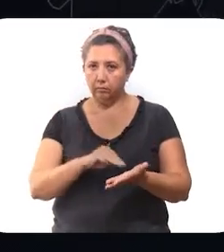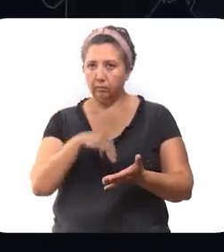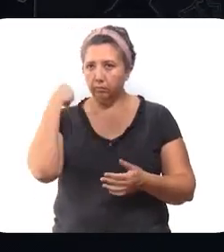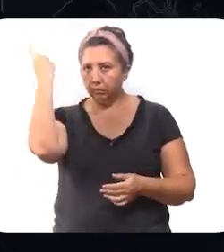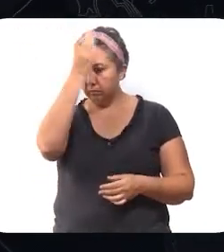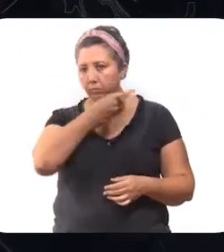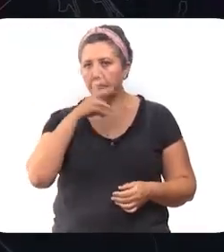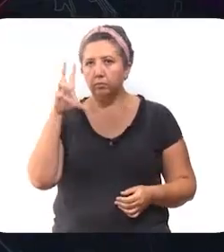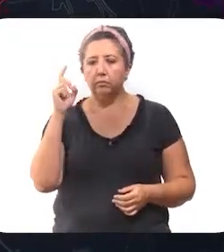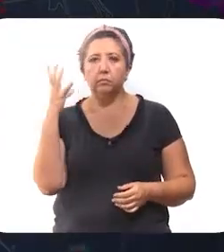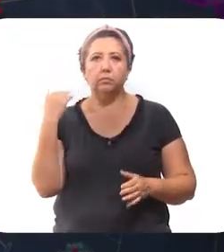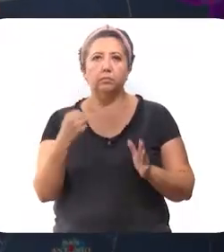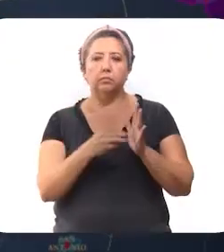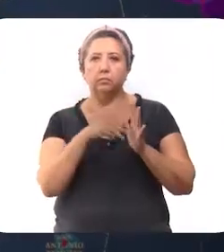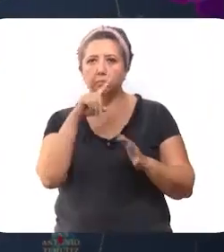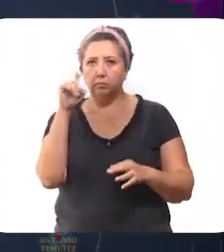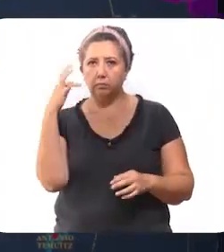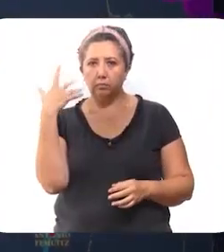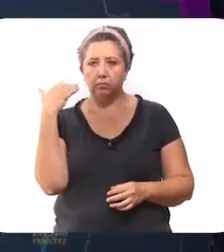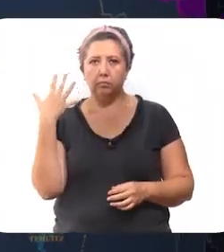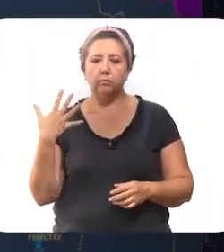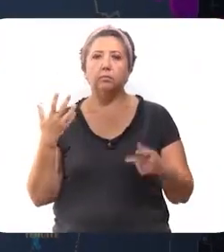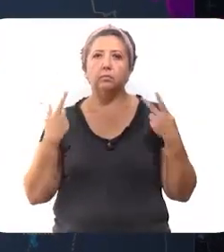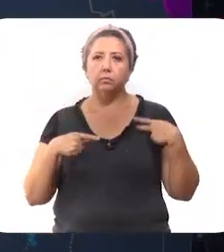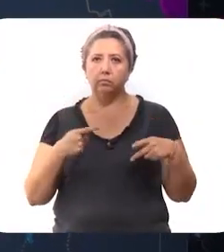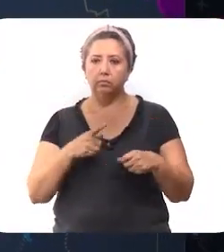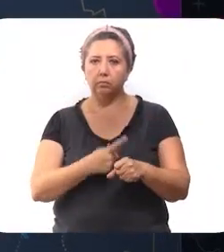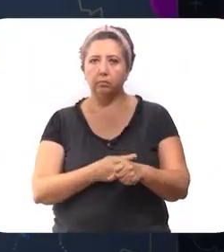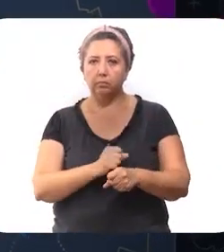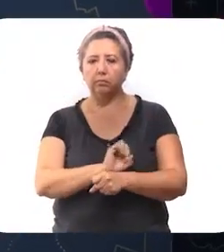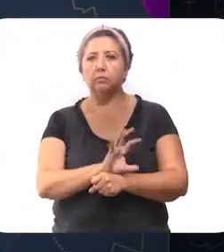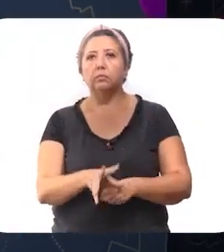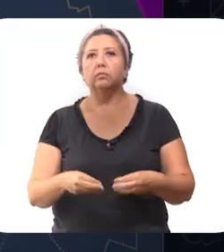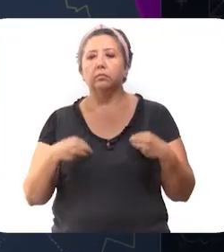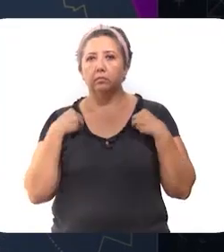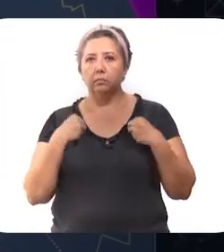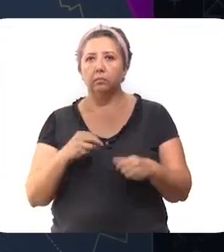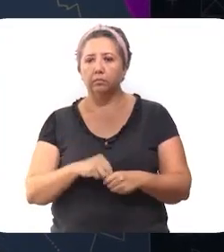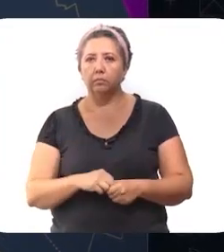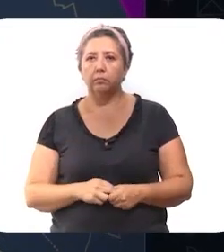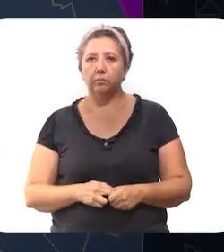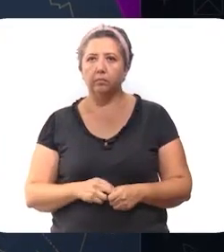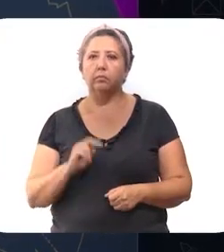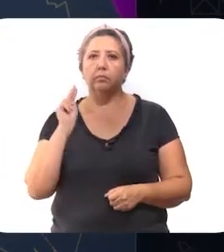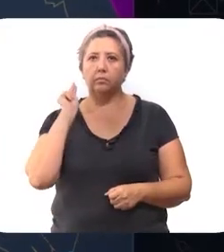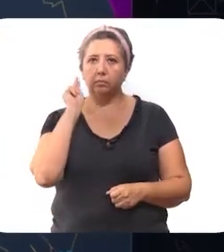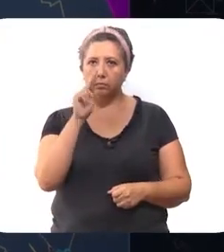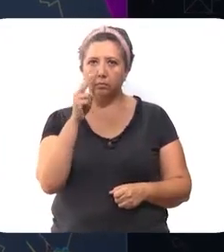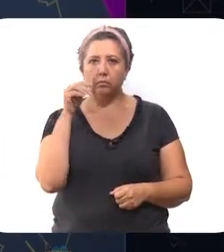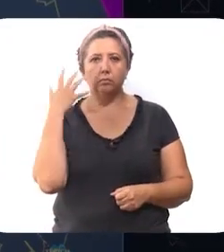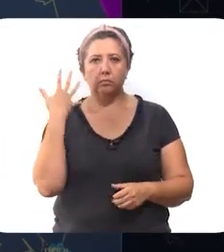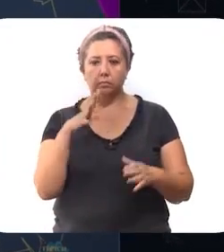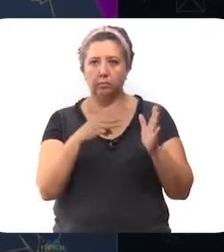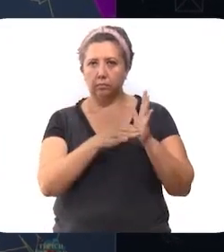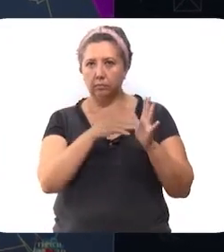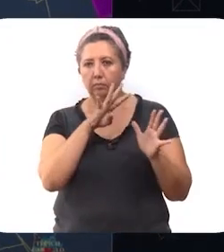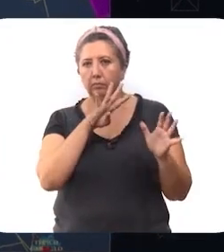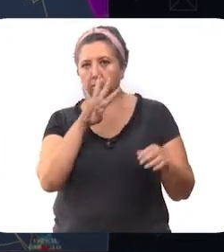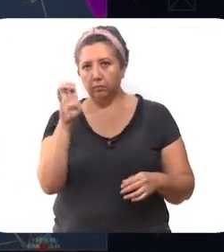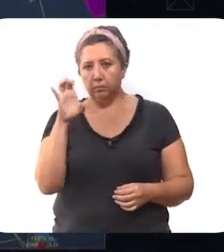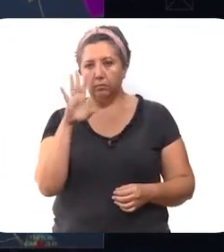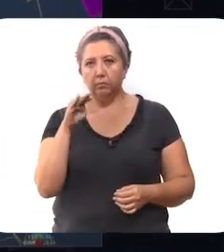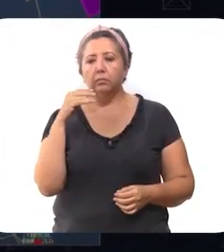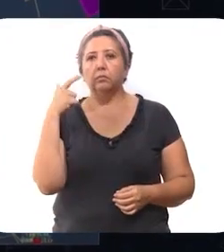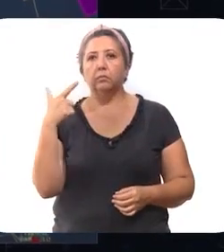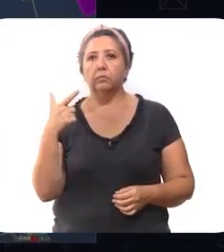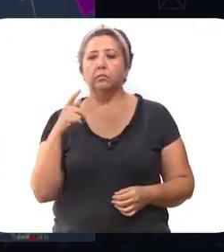se han diagnosticado 39.155 personas contagiadas de coronavirus, que viven en la zona norte